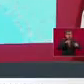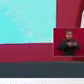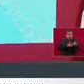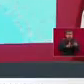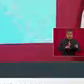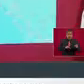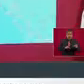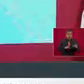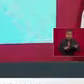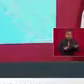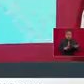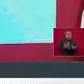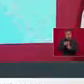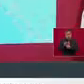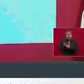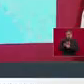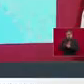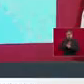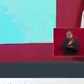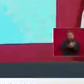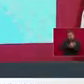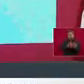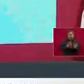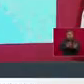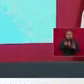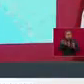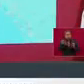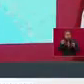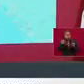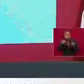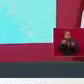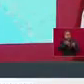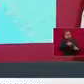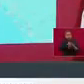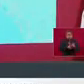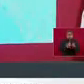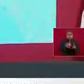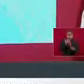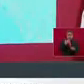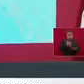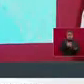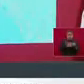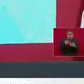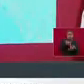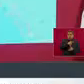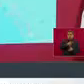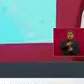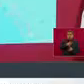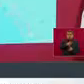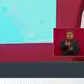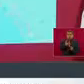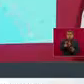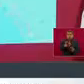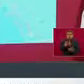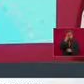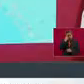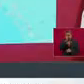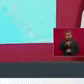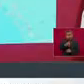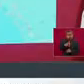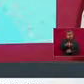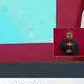para unas cosas resulta más justo en materia quizá de derechos humanos, pero de derechos humanos de